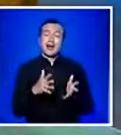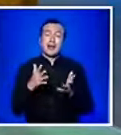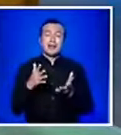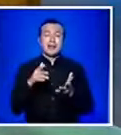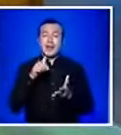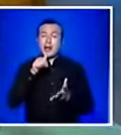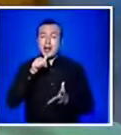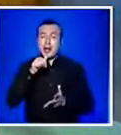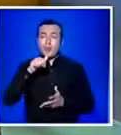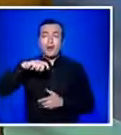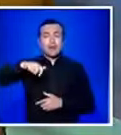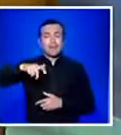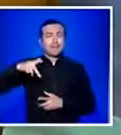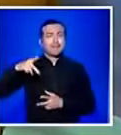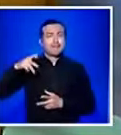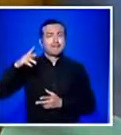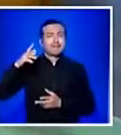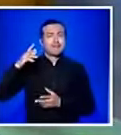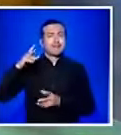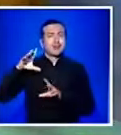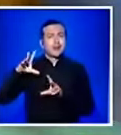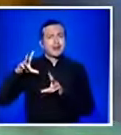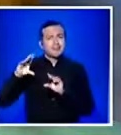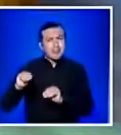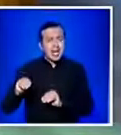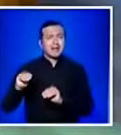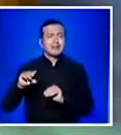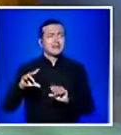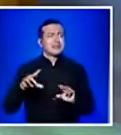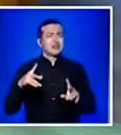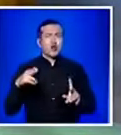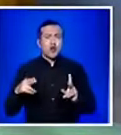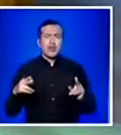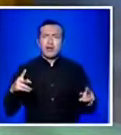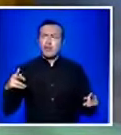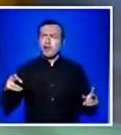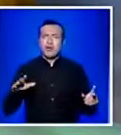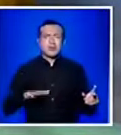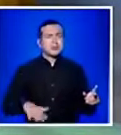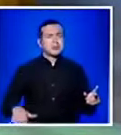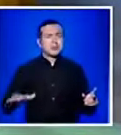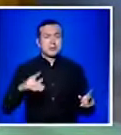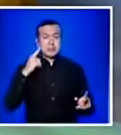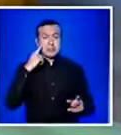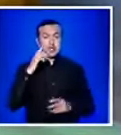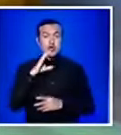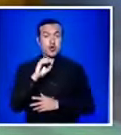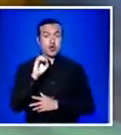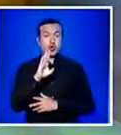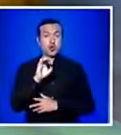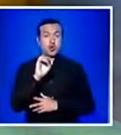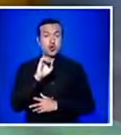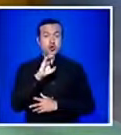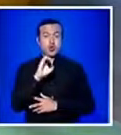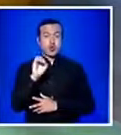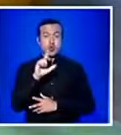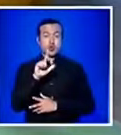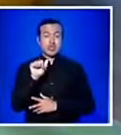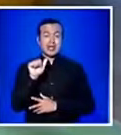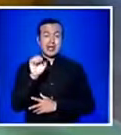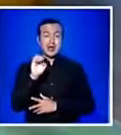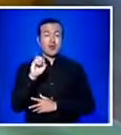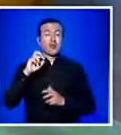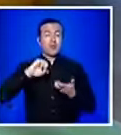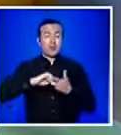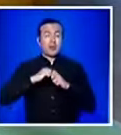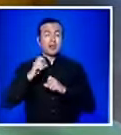cortado. Por eso nos vamos en vivo con los vecinos del barrio Santa María de Cotocollao, que tienen complicaciones precisamente por la falta